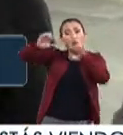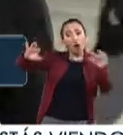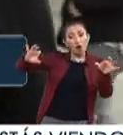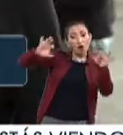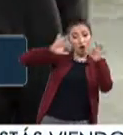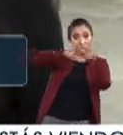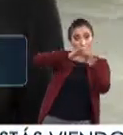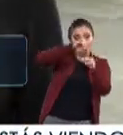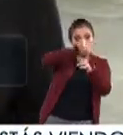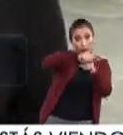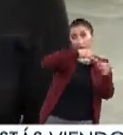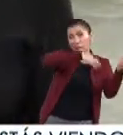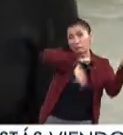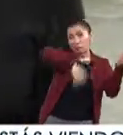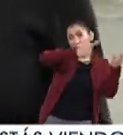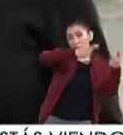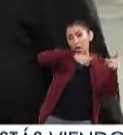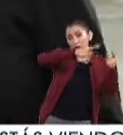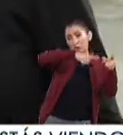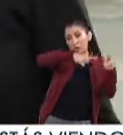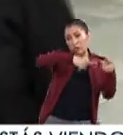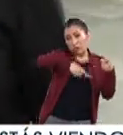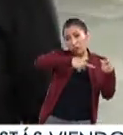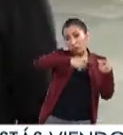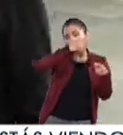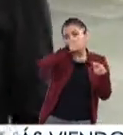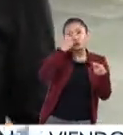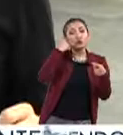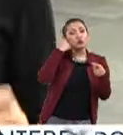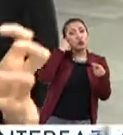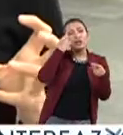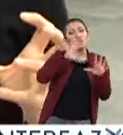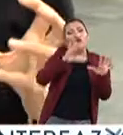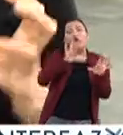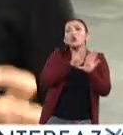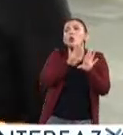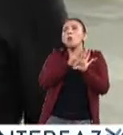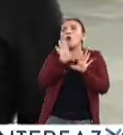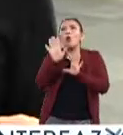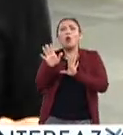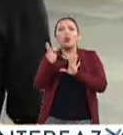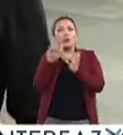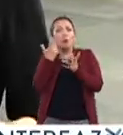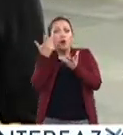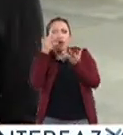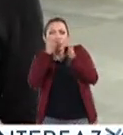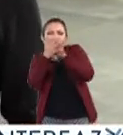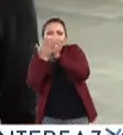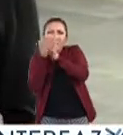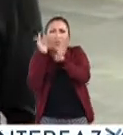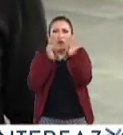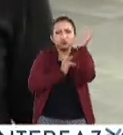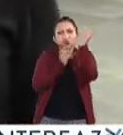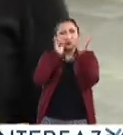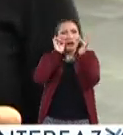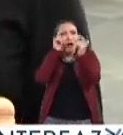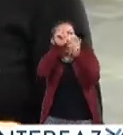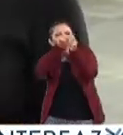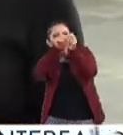corresponda a una melodía o a un sonido musical, ¿no? Es más bien también jugar con esa percepción